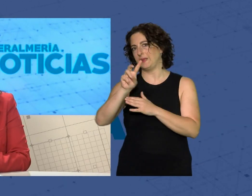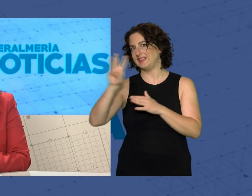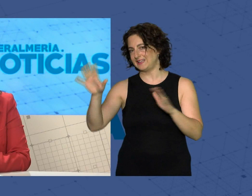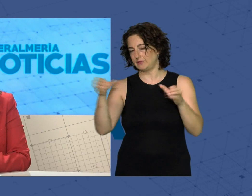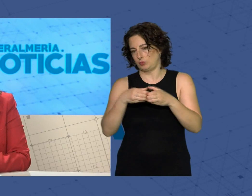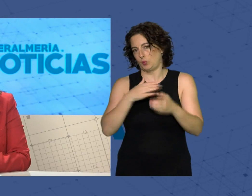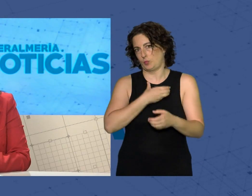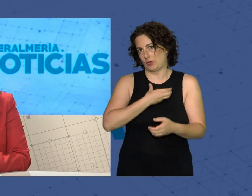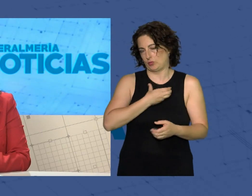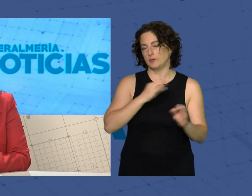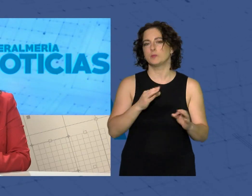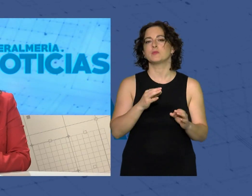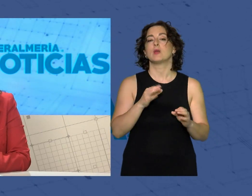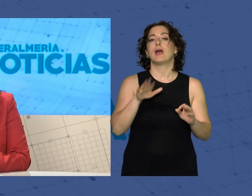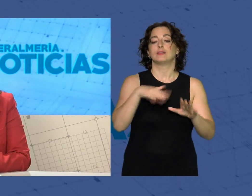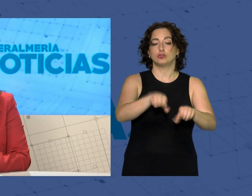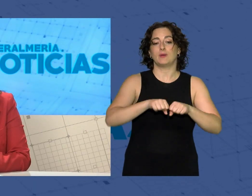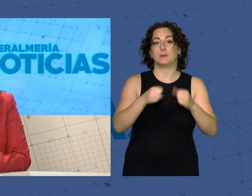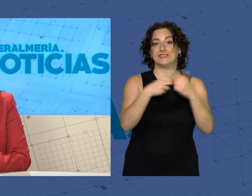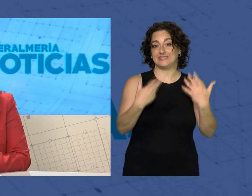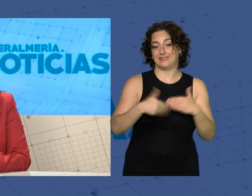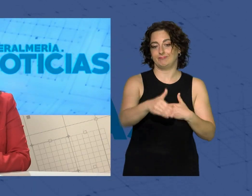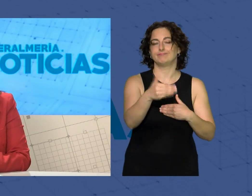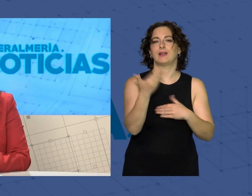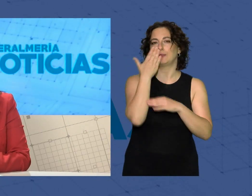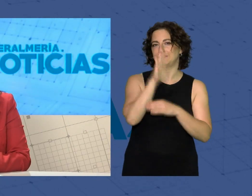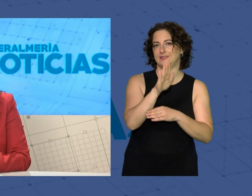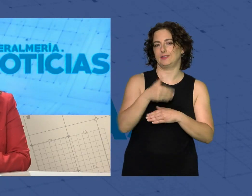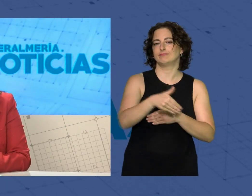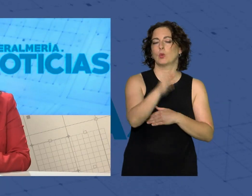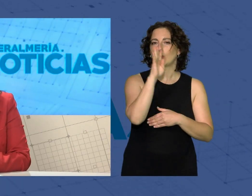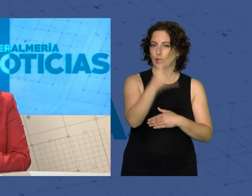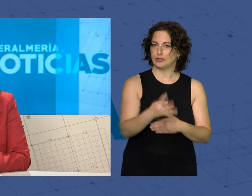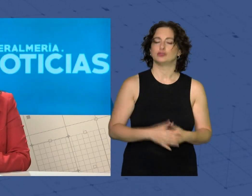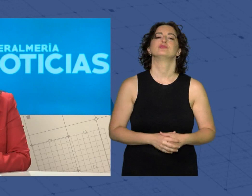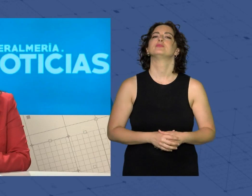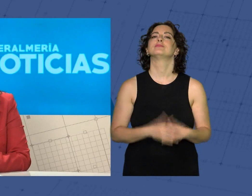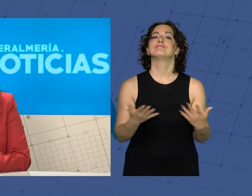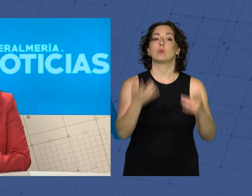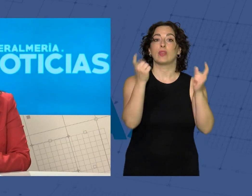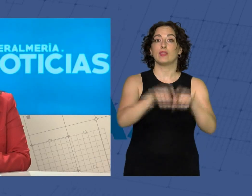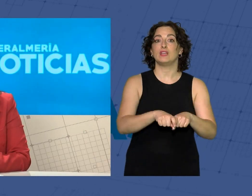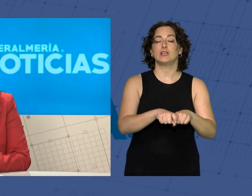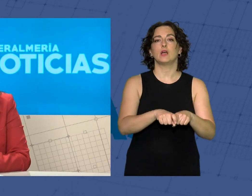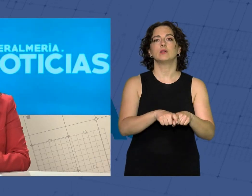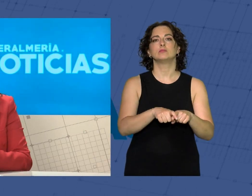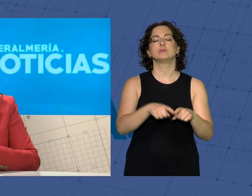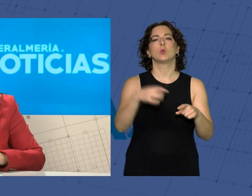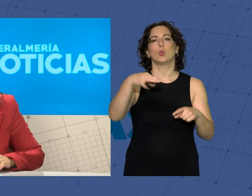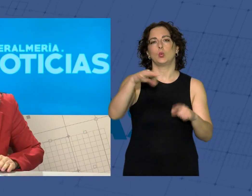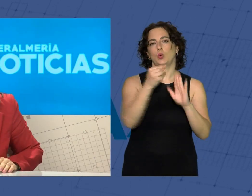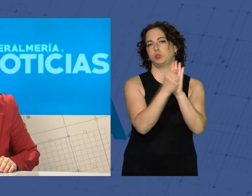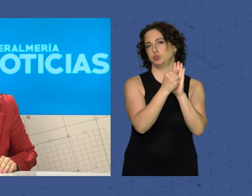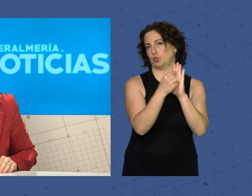de posesión de los 27 concejales que nos representarán durante los próximos cuatro años. Una cita con un único punto en el orden